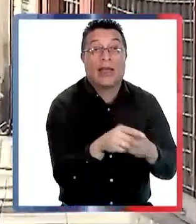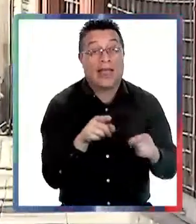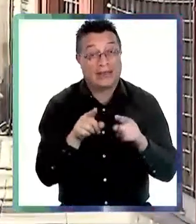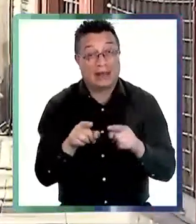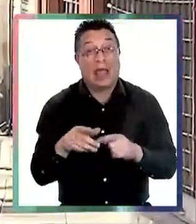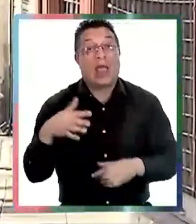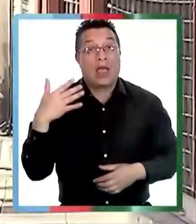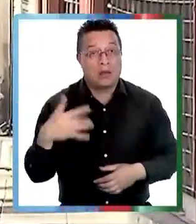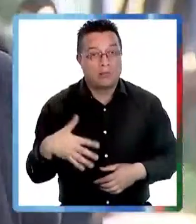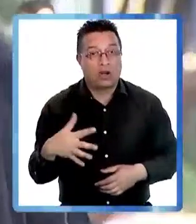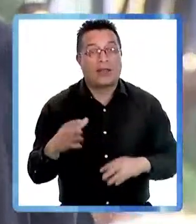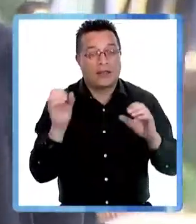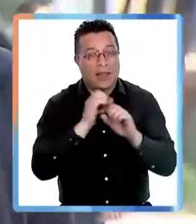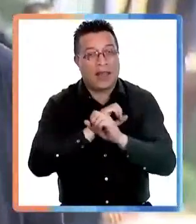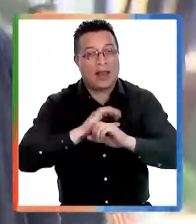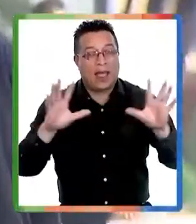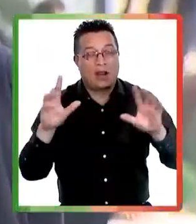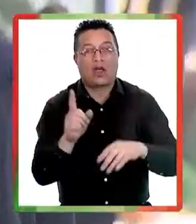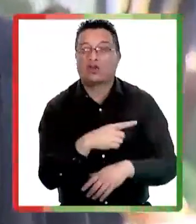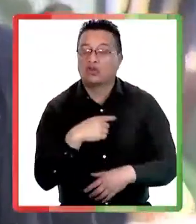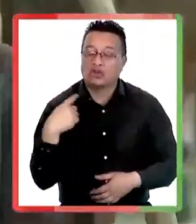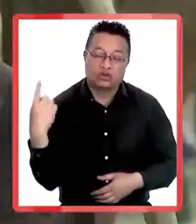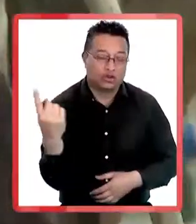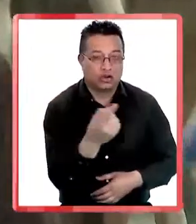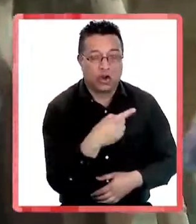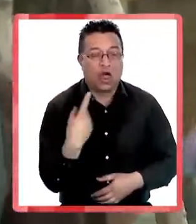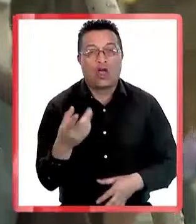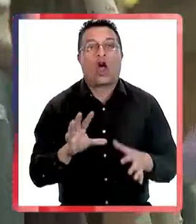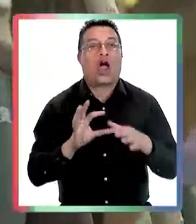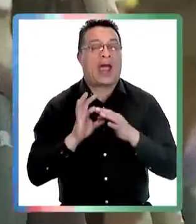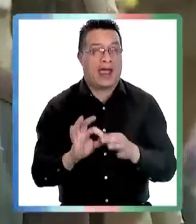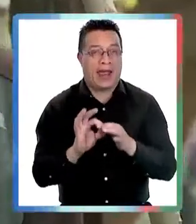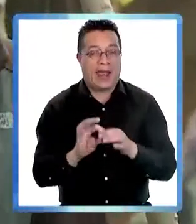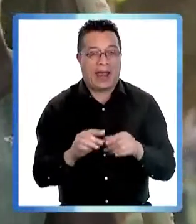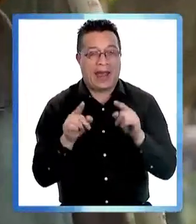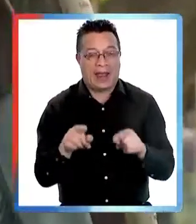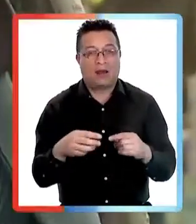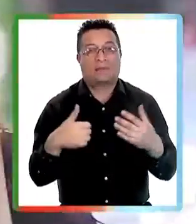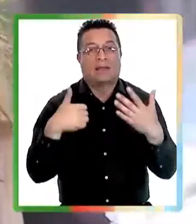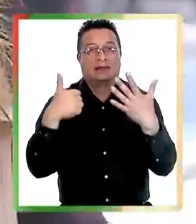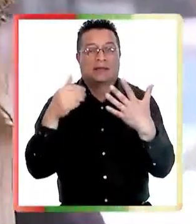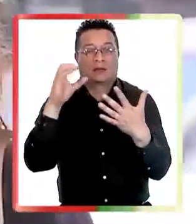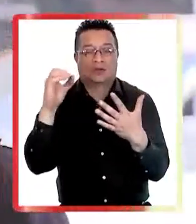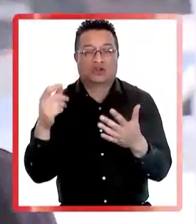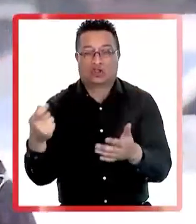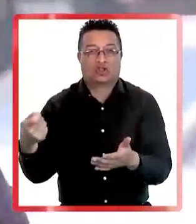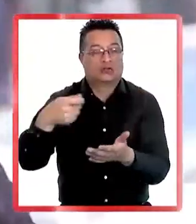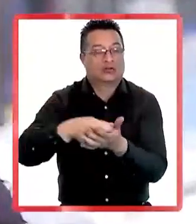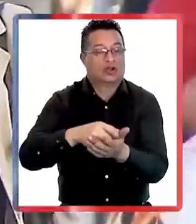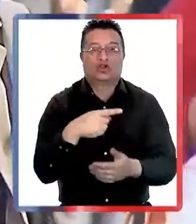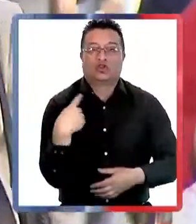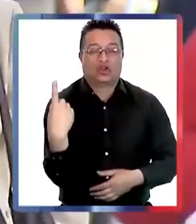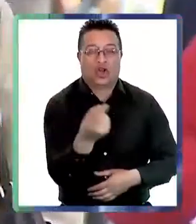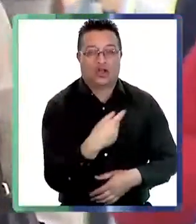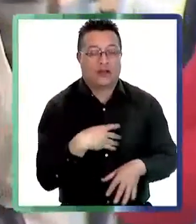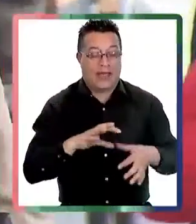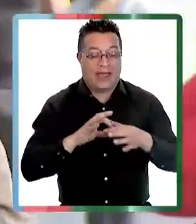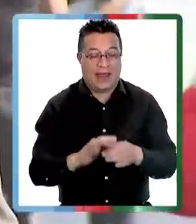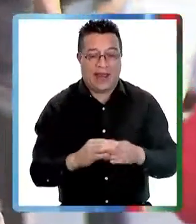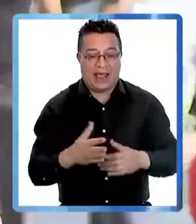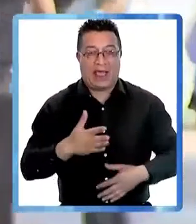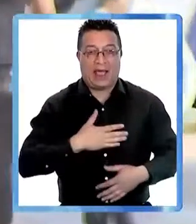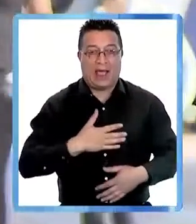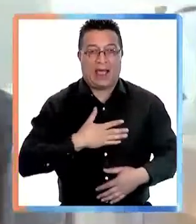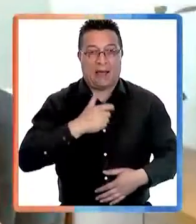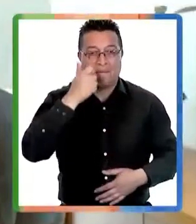es importante aclarar de que todos van a ganar con el 6%, todos van a ver registrada en